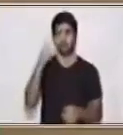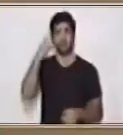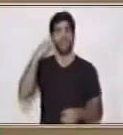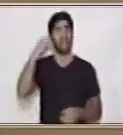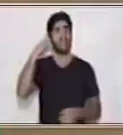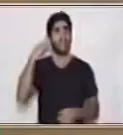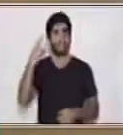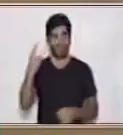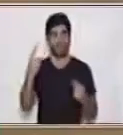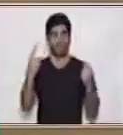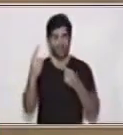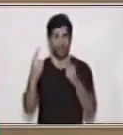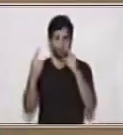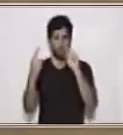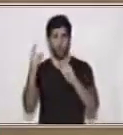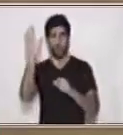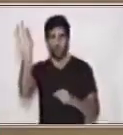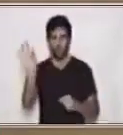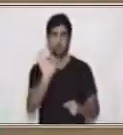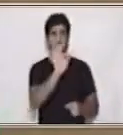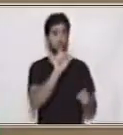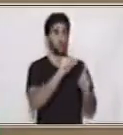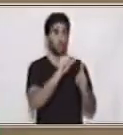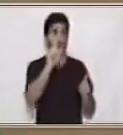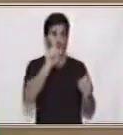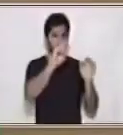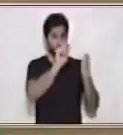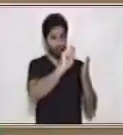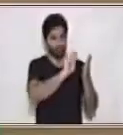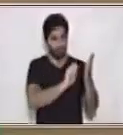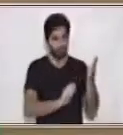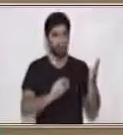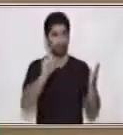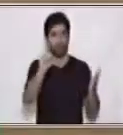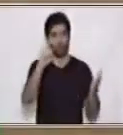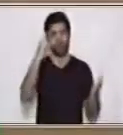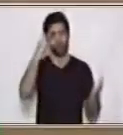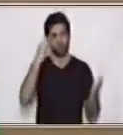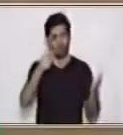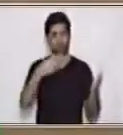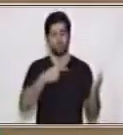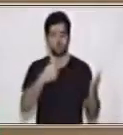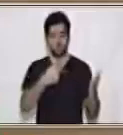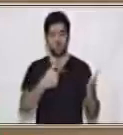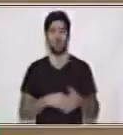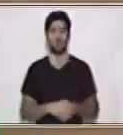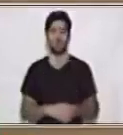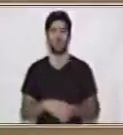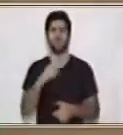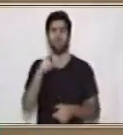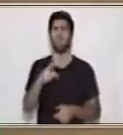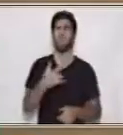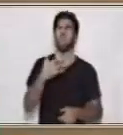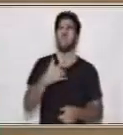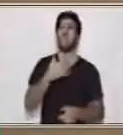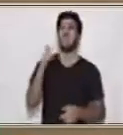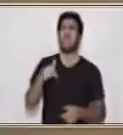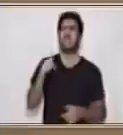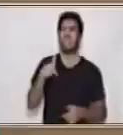quiero que redactes un texto breve o de una oración. ¿Qué es lo que te hace